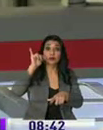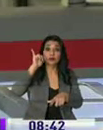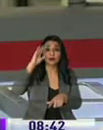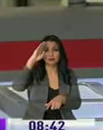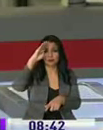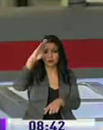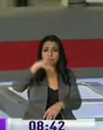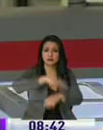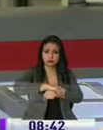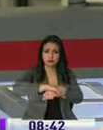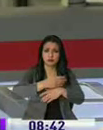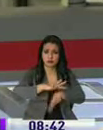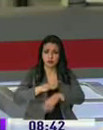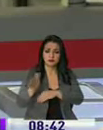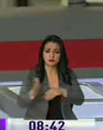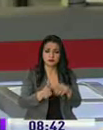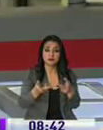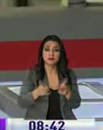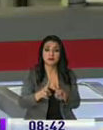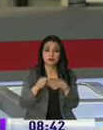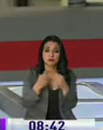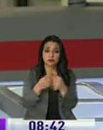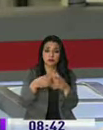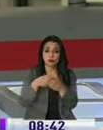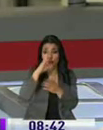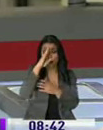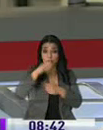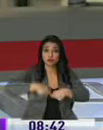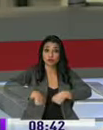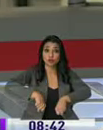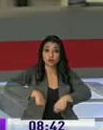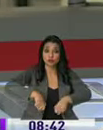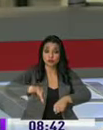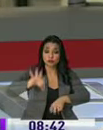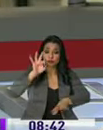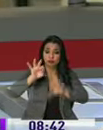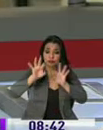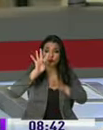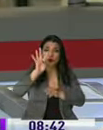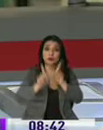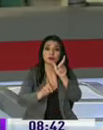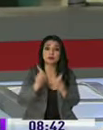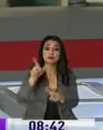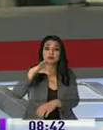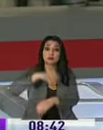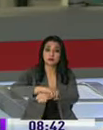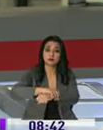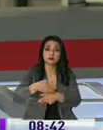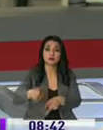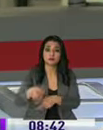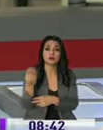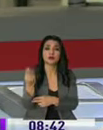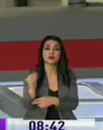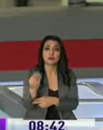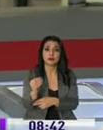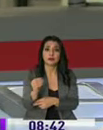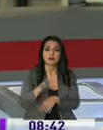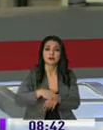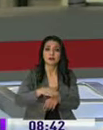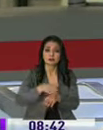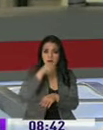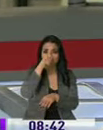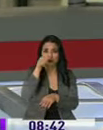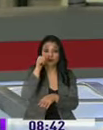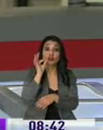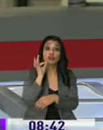Rumiñahui. Además, policías del grupo de operaciones motorizadas capturaron a 4 ciudadanos, entre ellos un menor de edad, tras portar sustancias